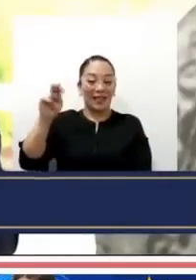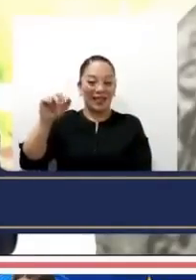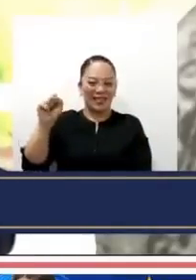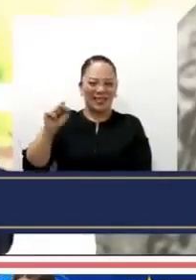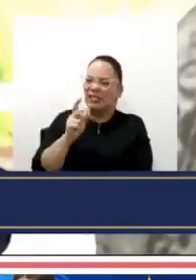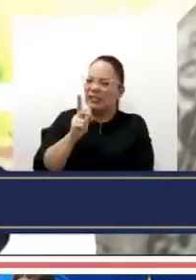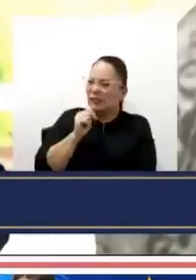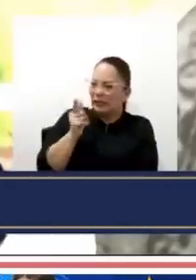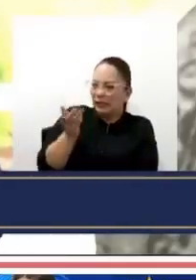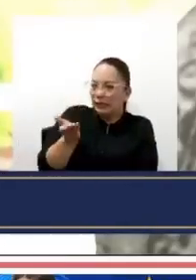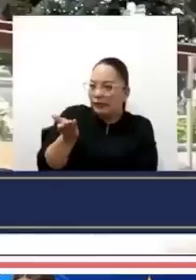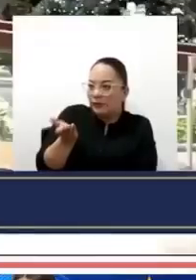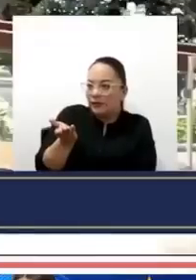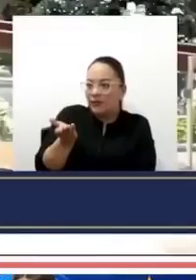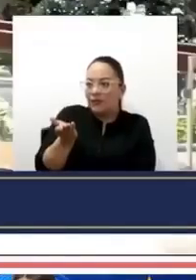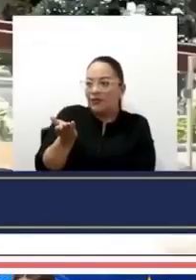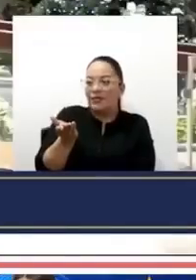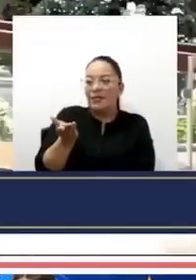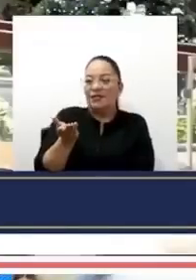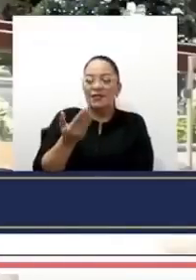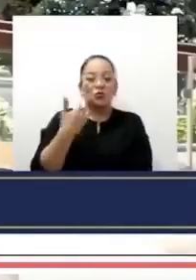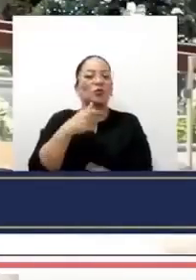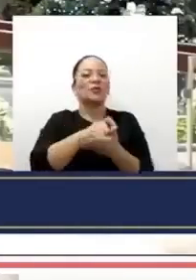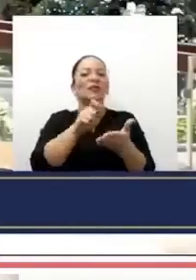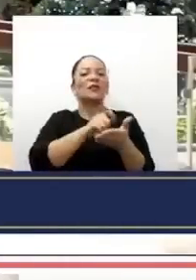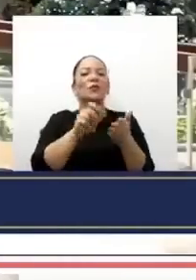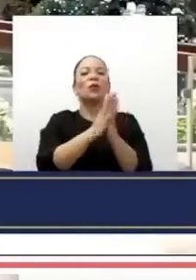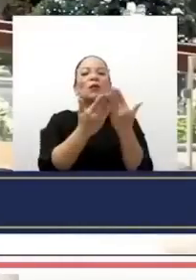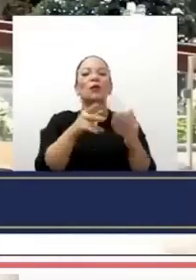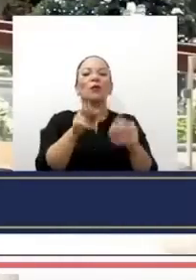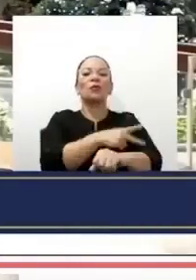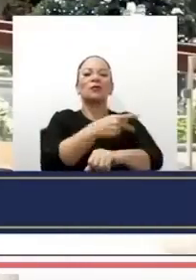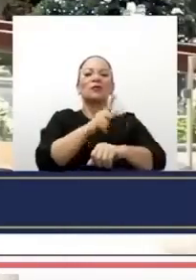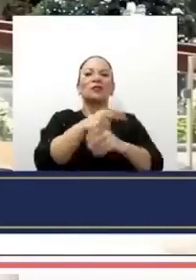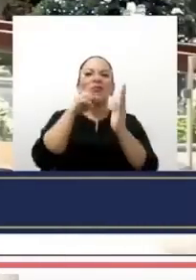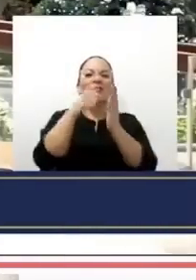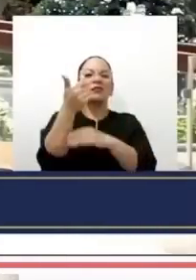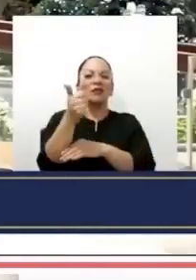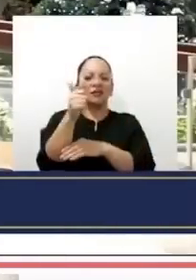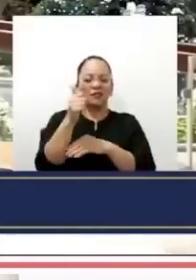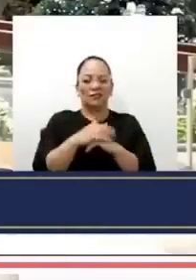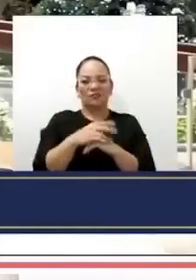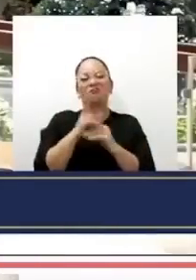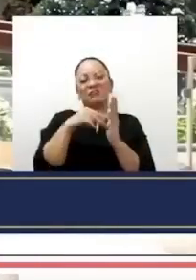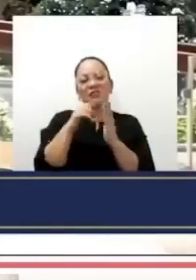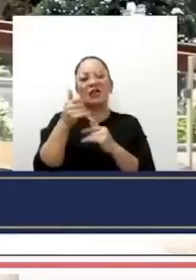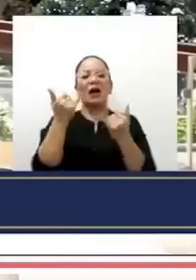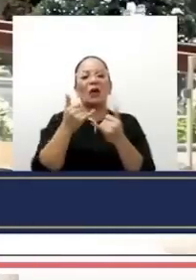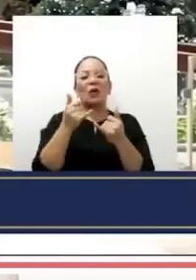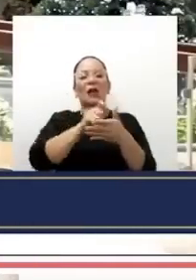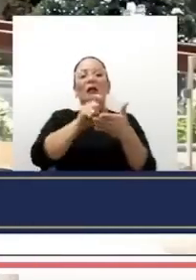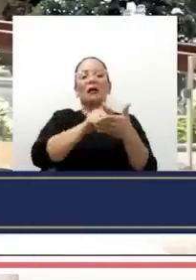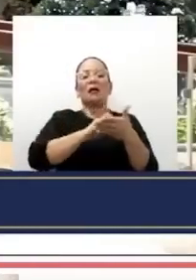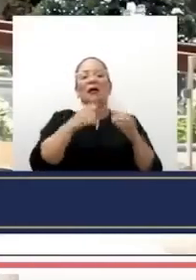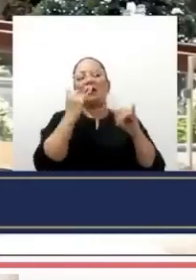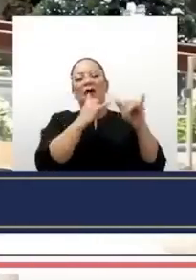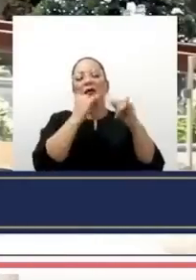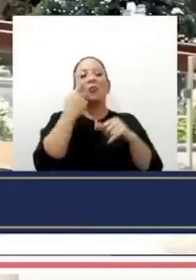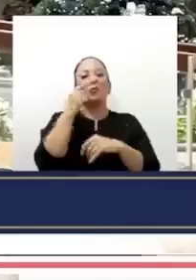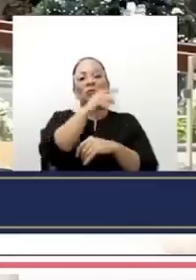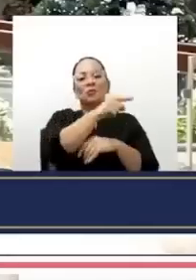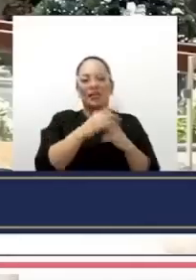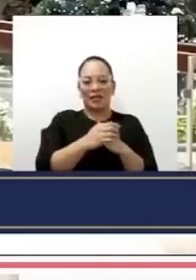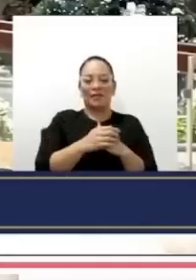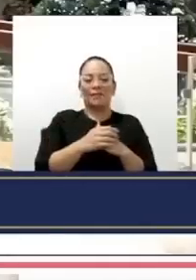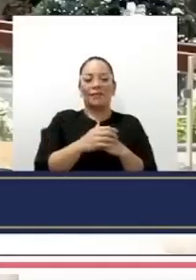¿Quién es? Es un señor que escribió un libro de poesía ya por el 2010 y ahora se dedica a escribir denuncias contra usted. Cambió la poesía